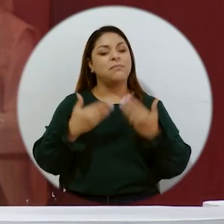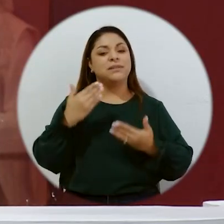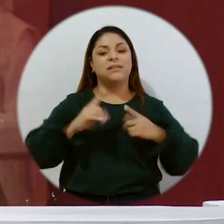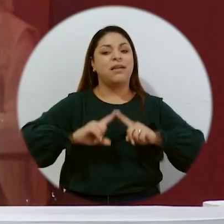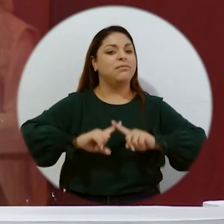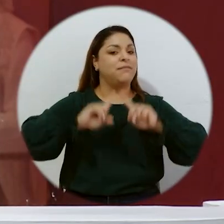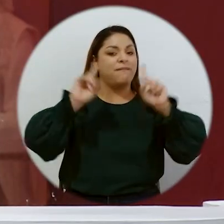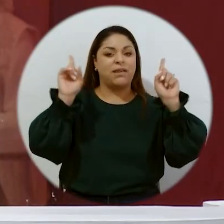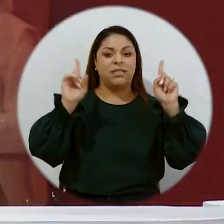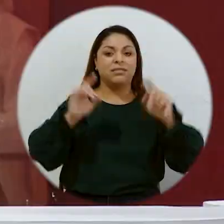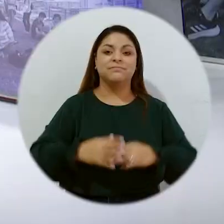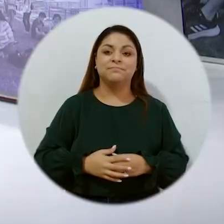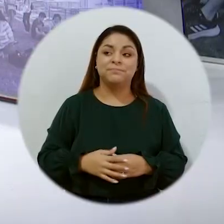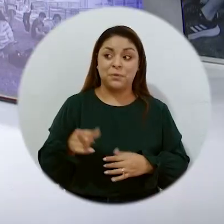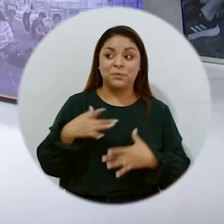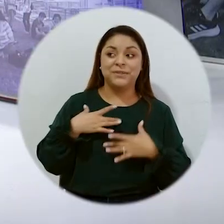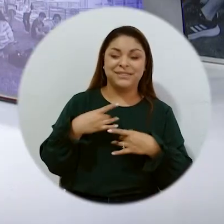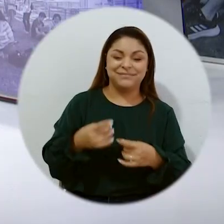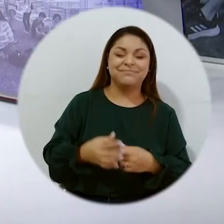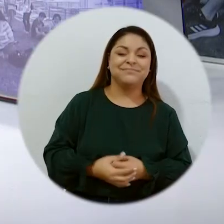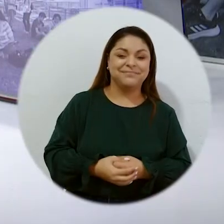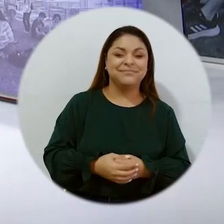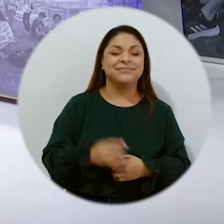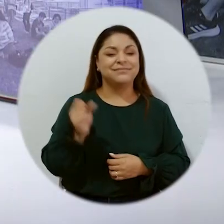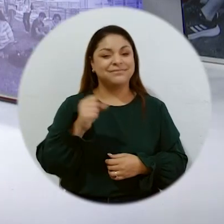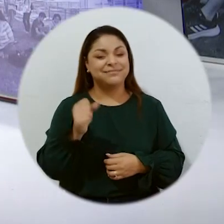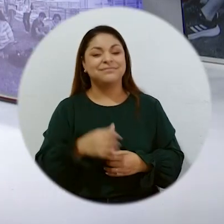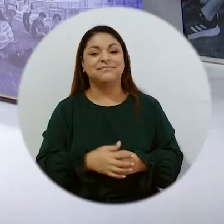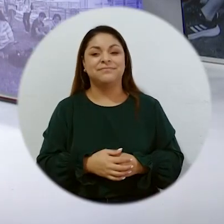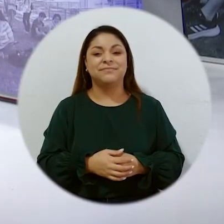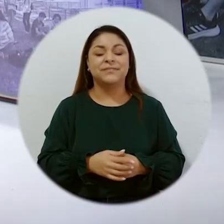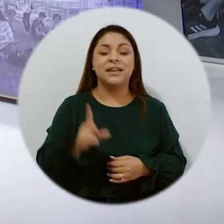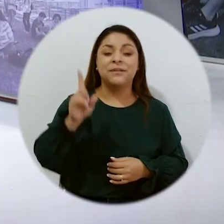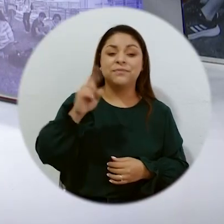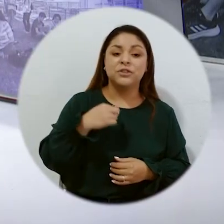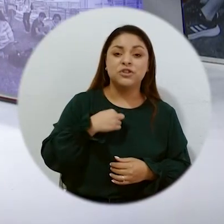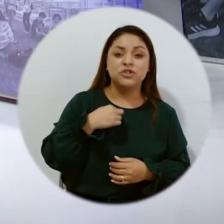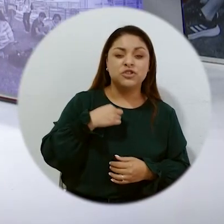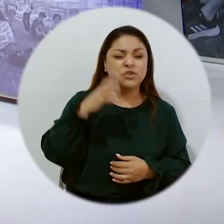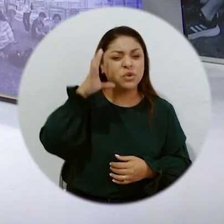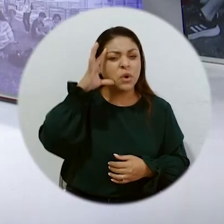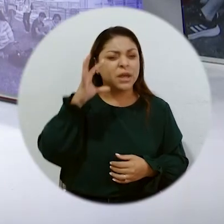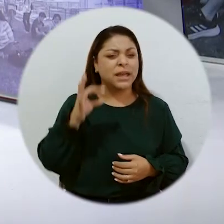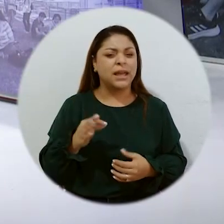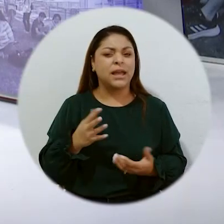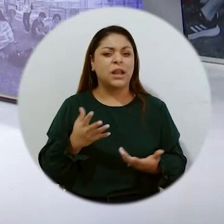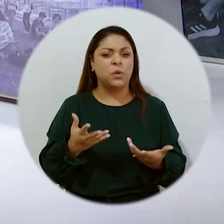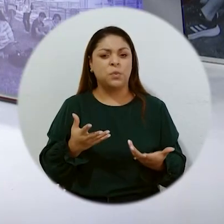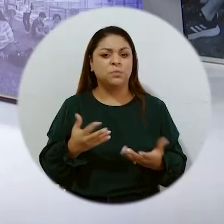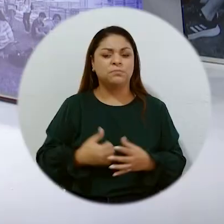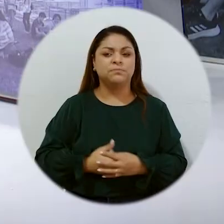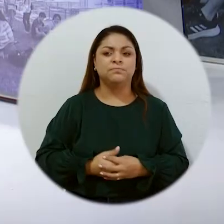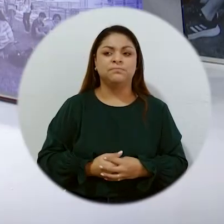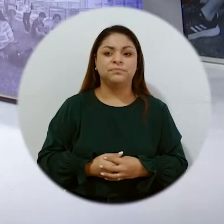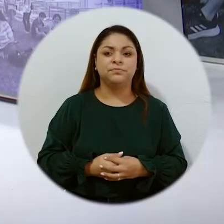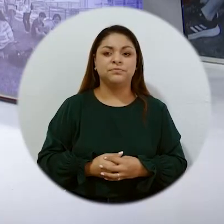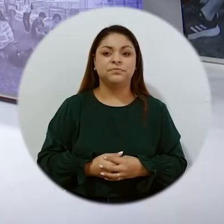distinta. Así es. Interesante. Sí, sí. Claro. Yo creo que